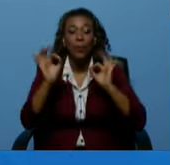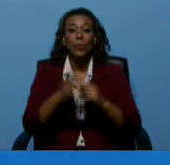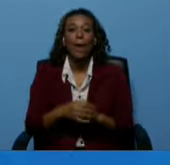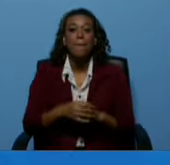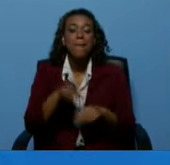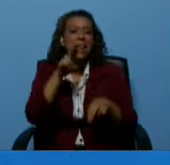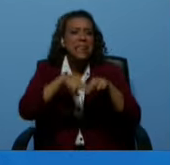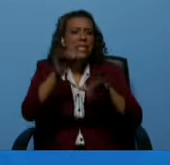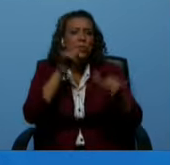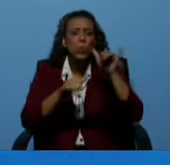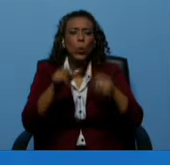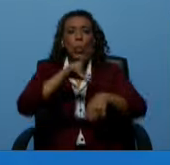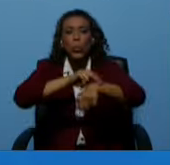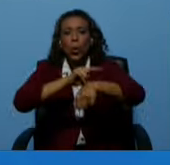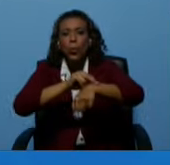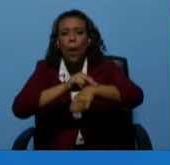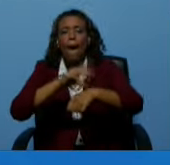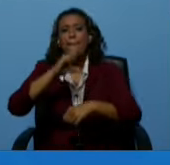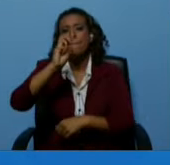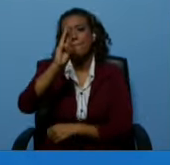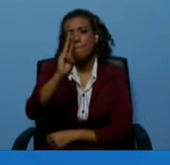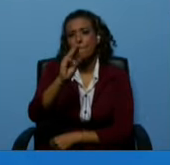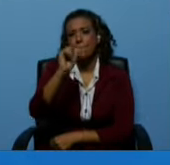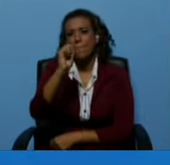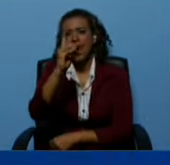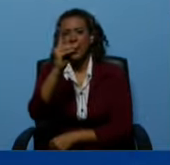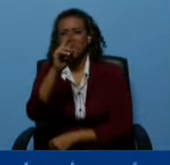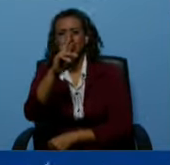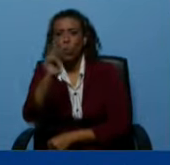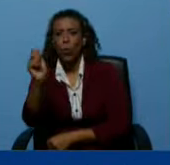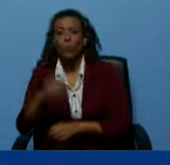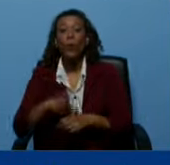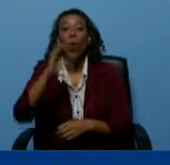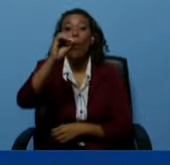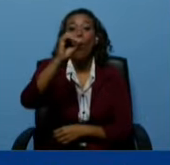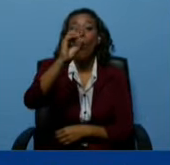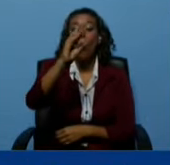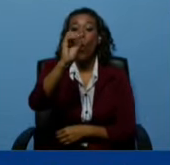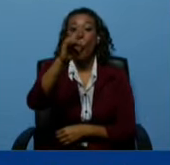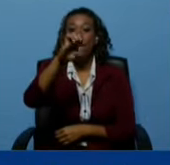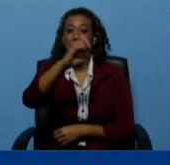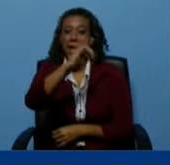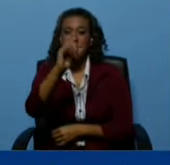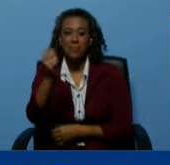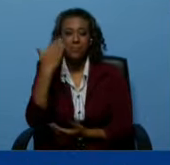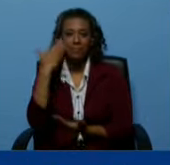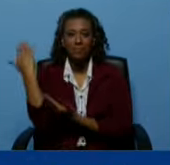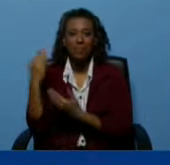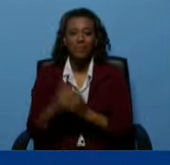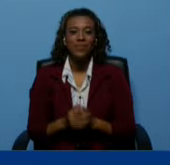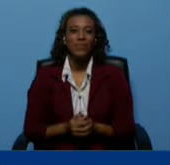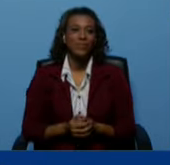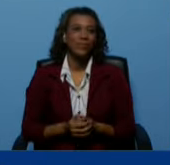Caricuao. Doctor Pastor Oropeza, de paquete, adelante.